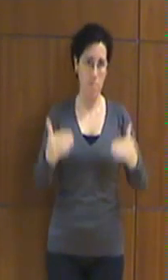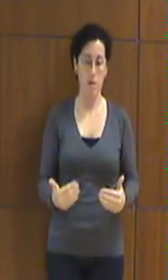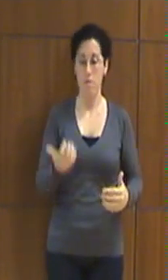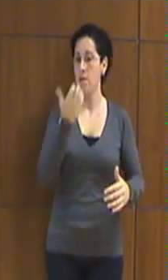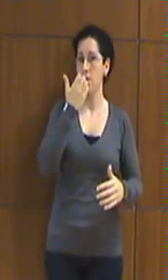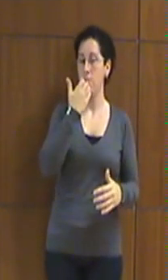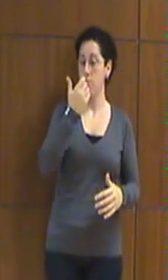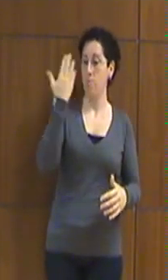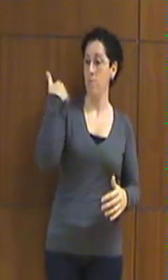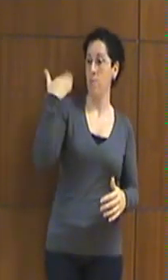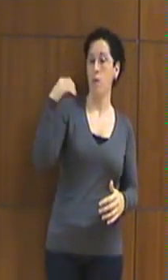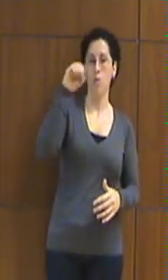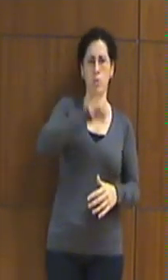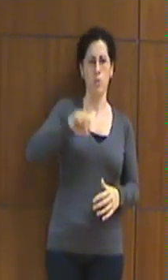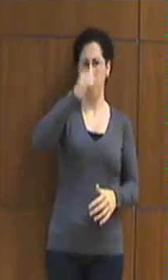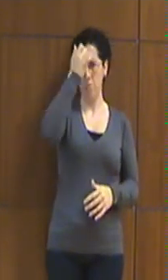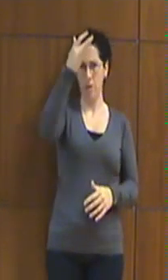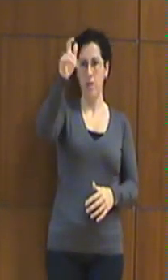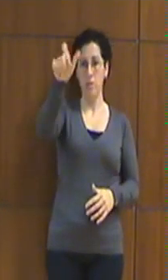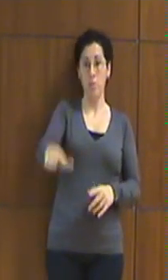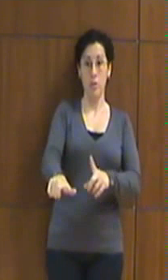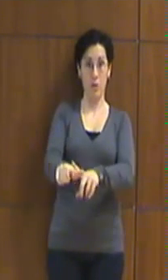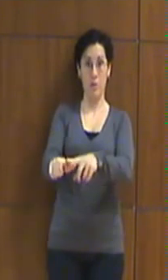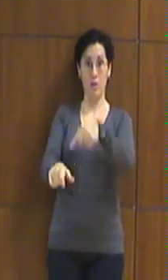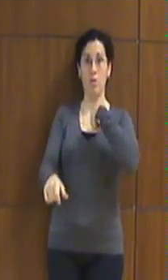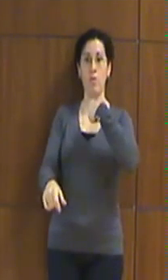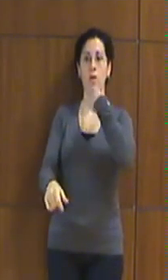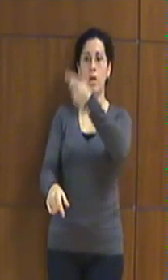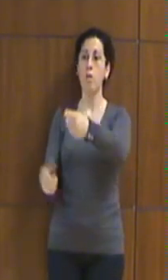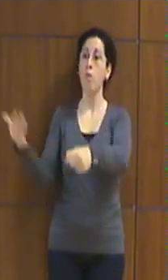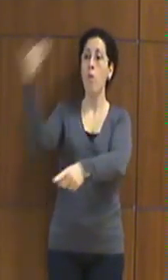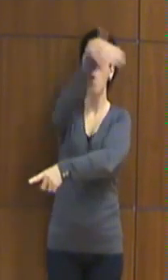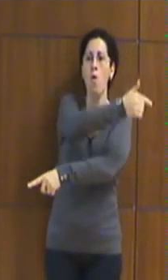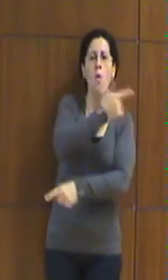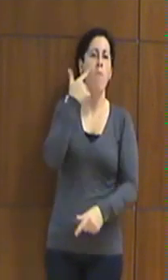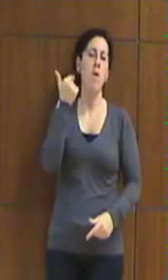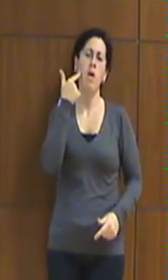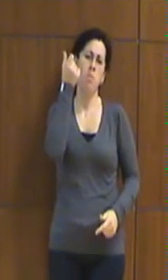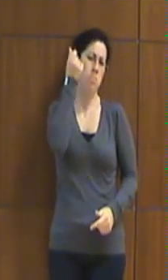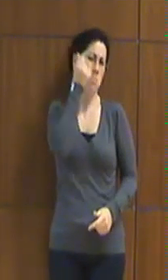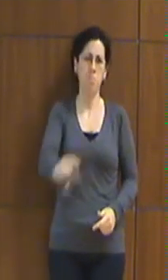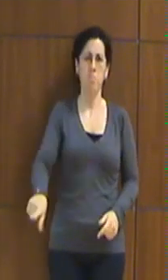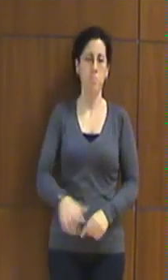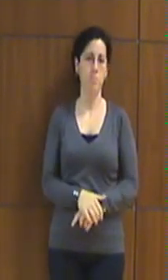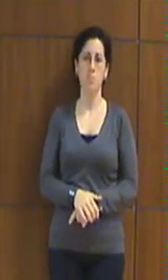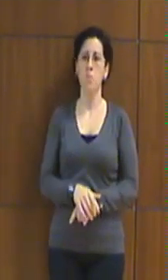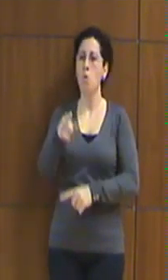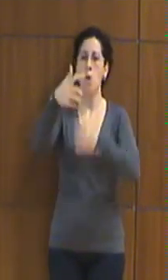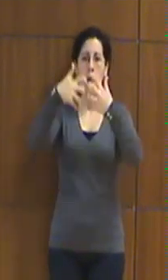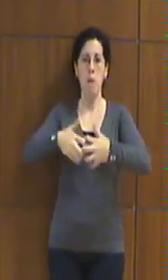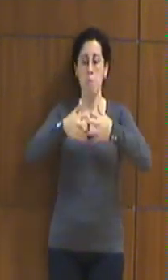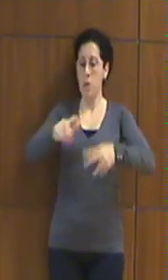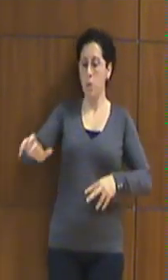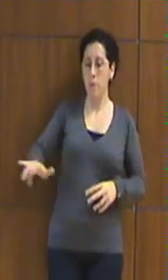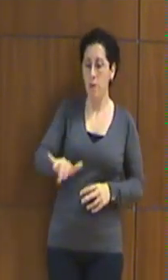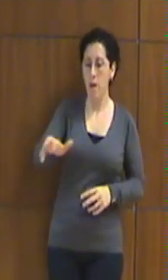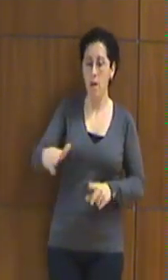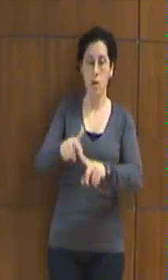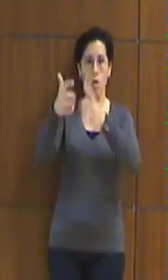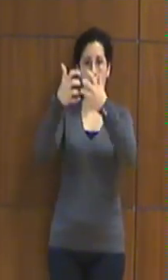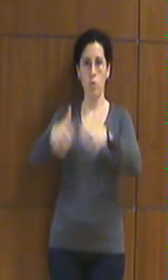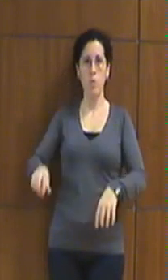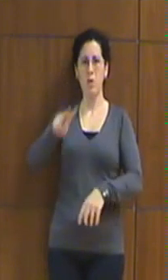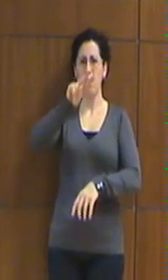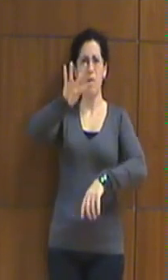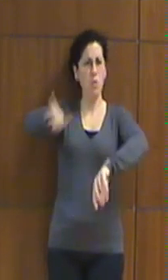años nosotros le decimos a una persona que no va a ir a una sucursal del banco nunca, sino que va a tener un aparatito, un cajero automático